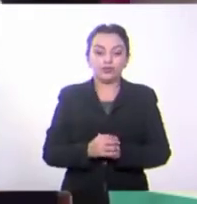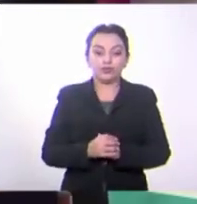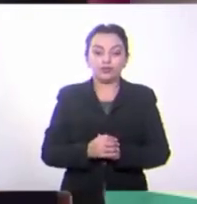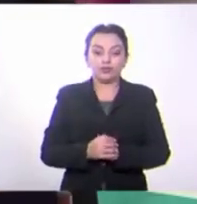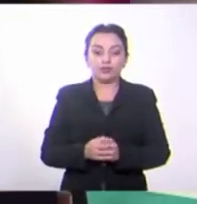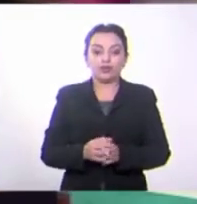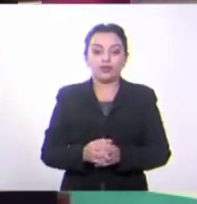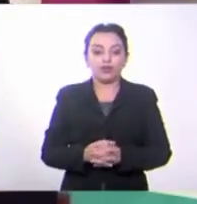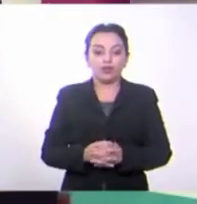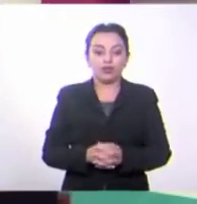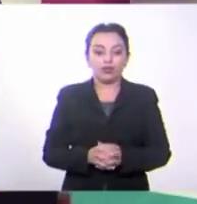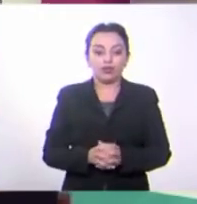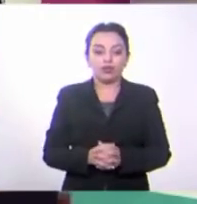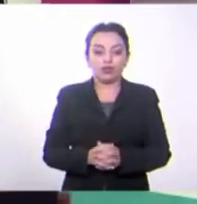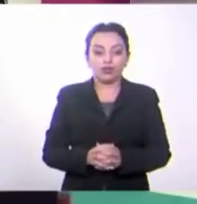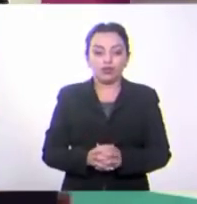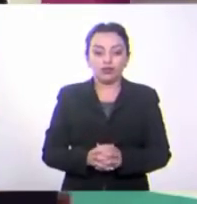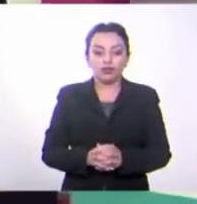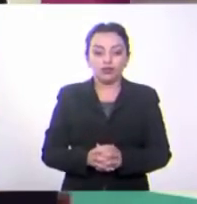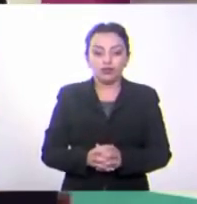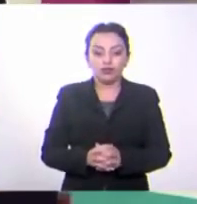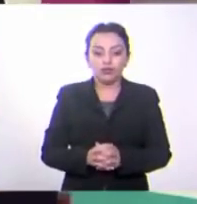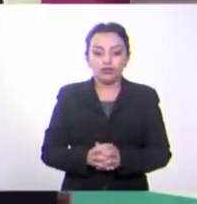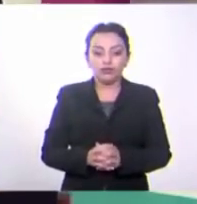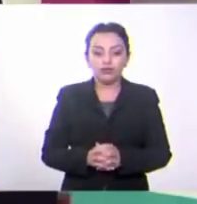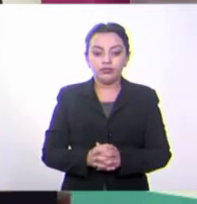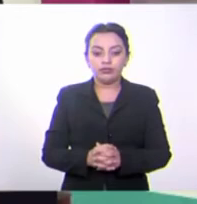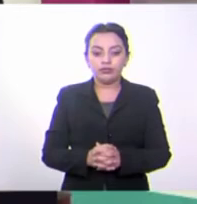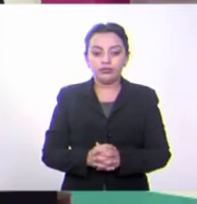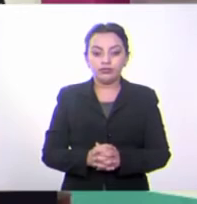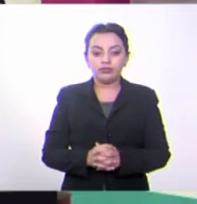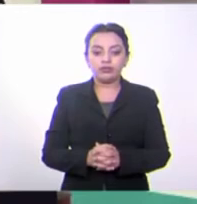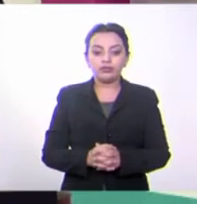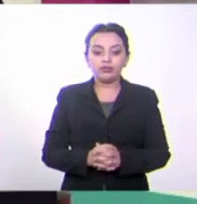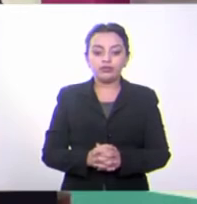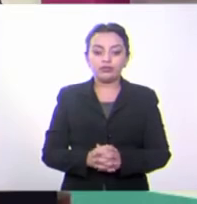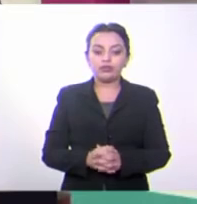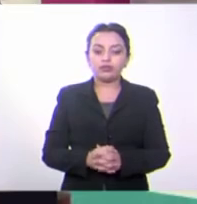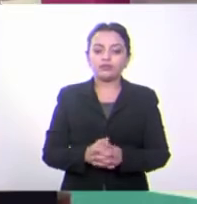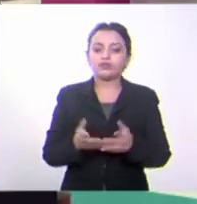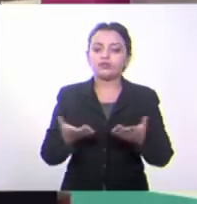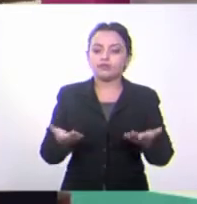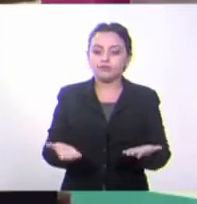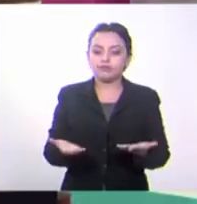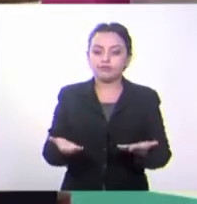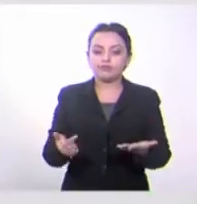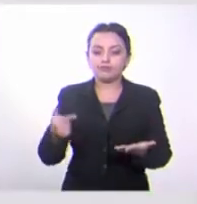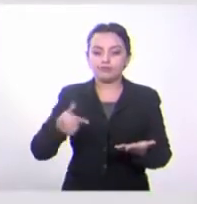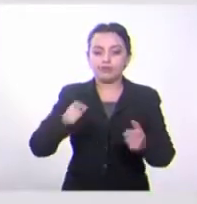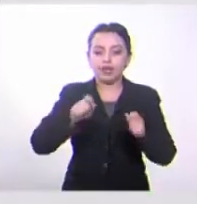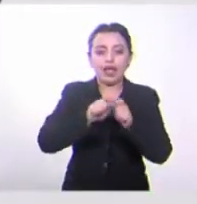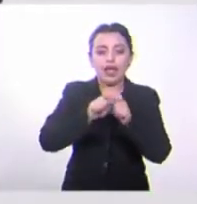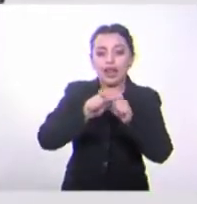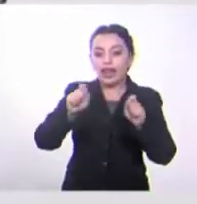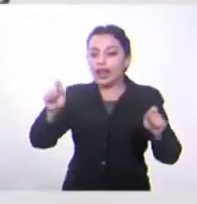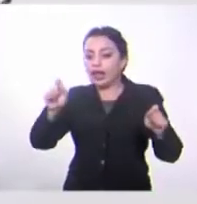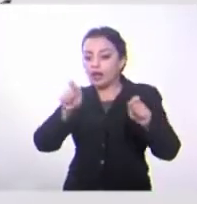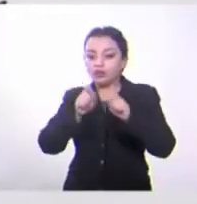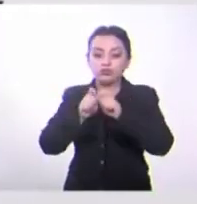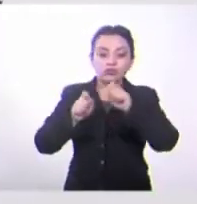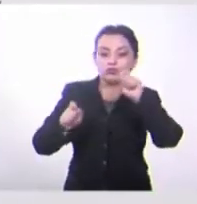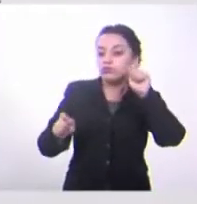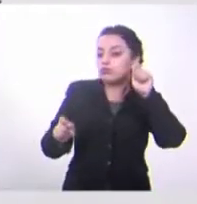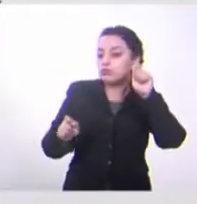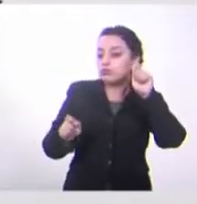parece. ¿Sí? Bien. En este caso, la longitud AB, que corresponde a un lado